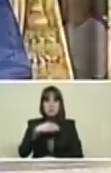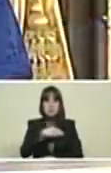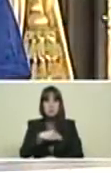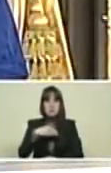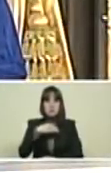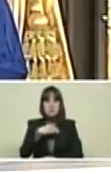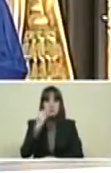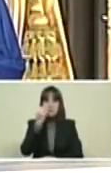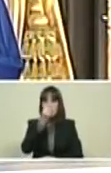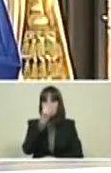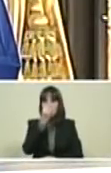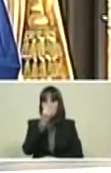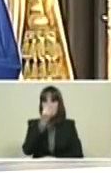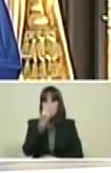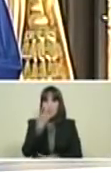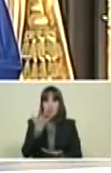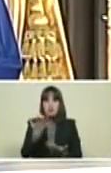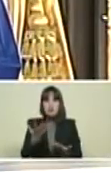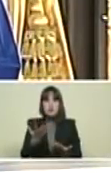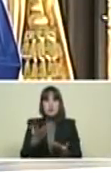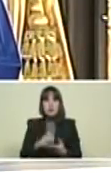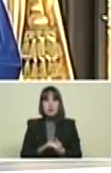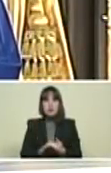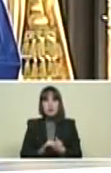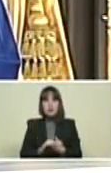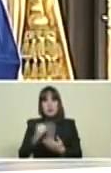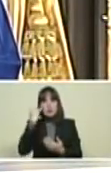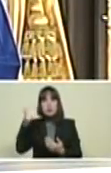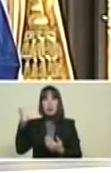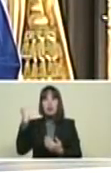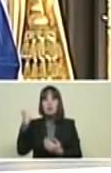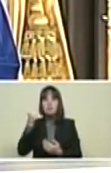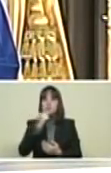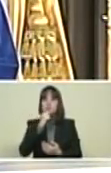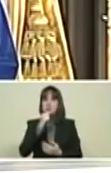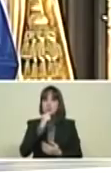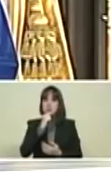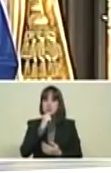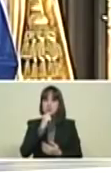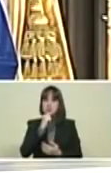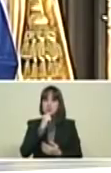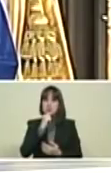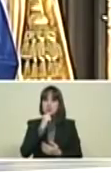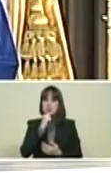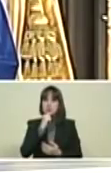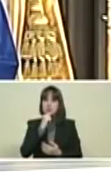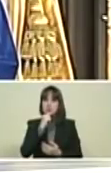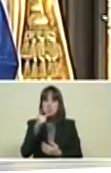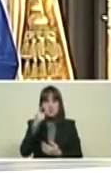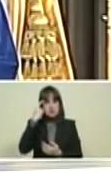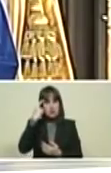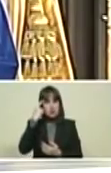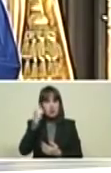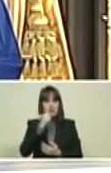la micromisión Simón Rodríguez. La idea de las micromisiones fue una idea, ya saben de quién, ¿verdad?